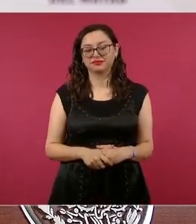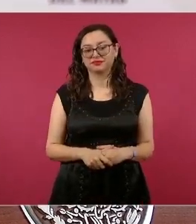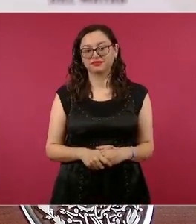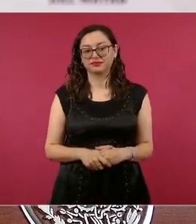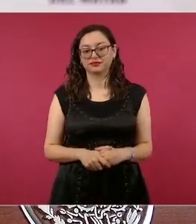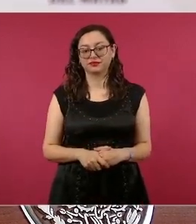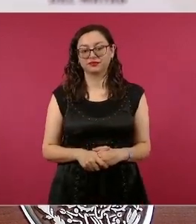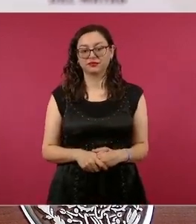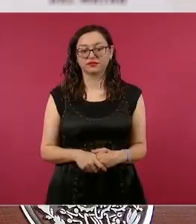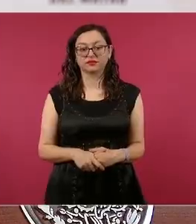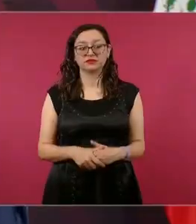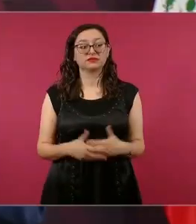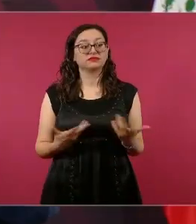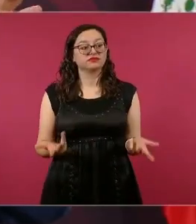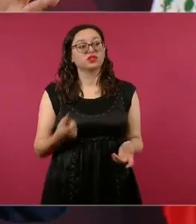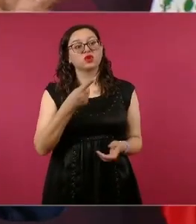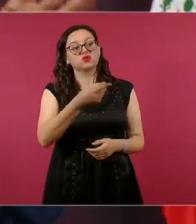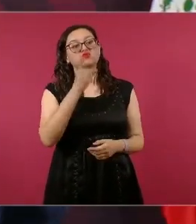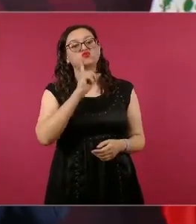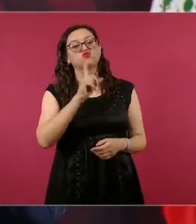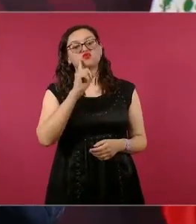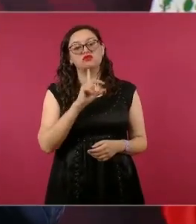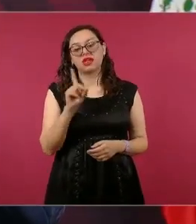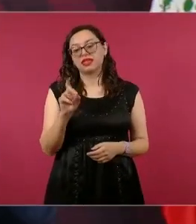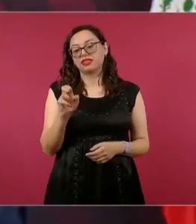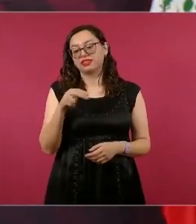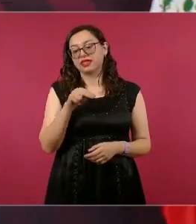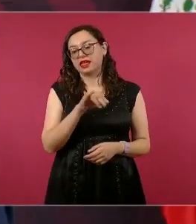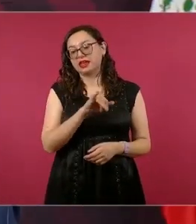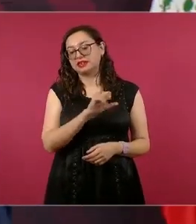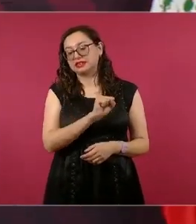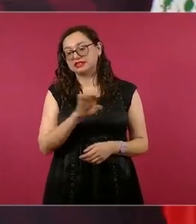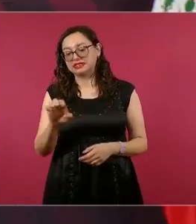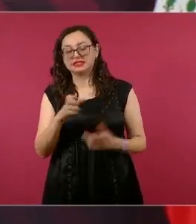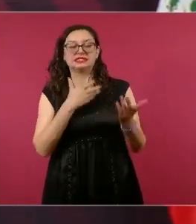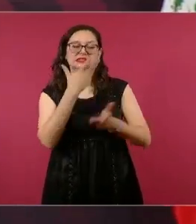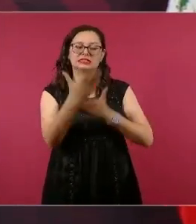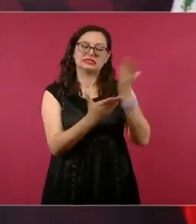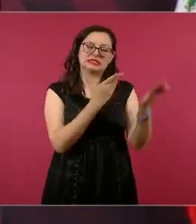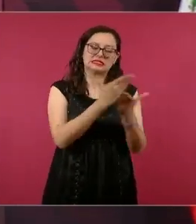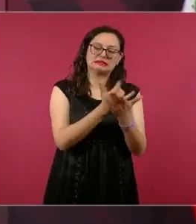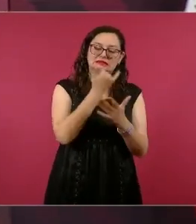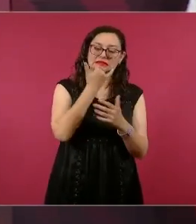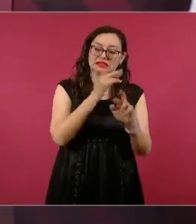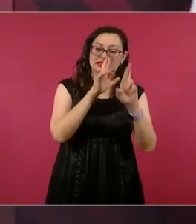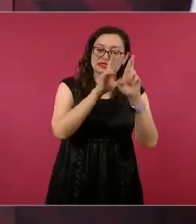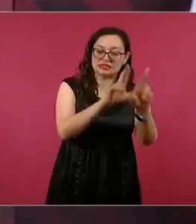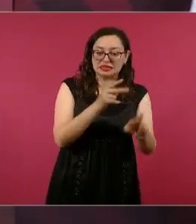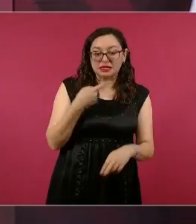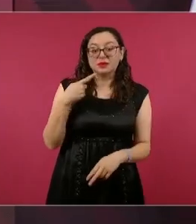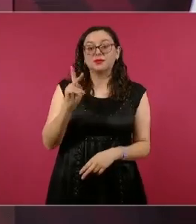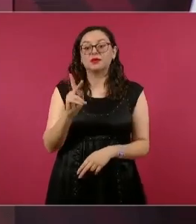señora Denise y otros, ¿no?, pero me llamó la atención y me dio risa